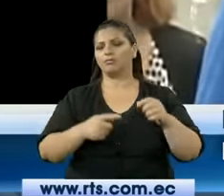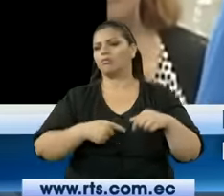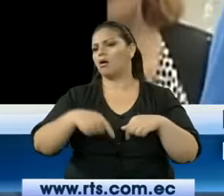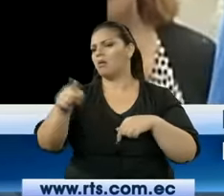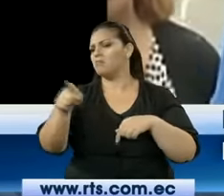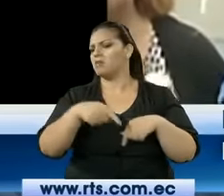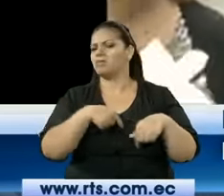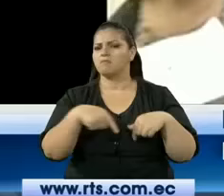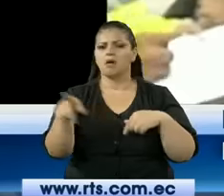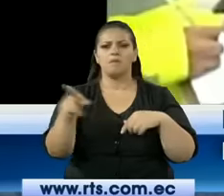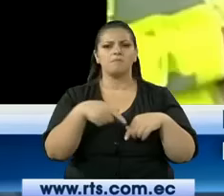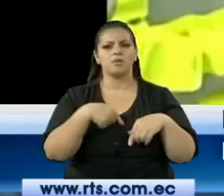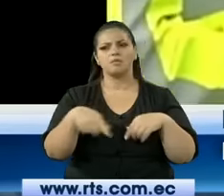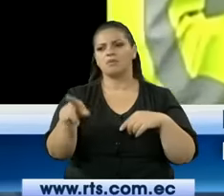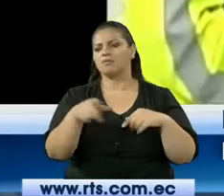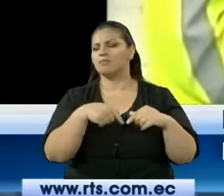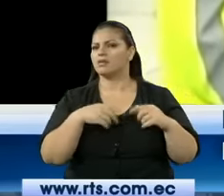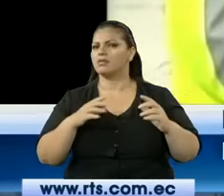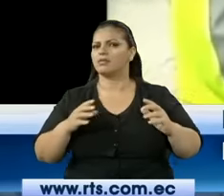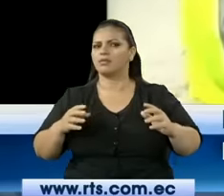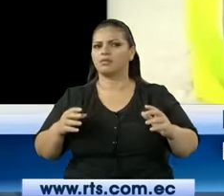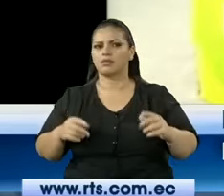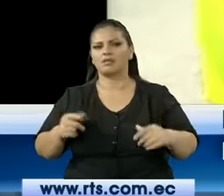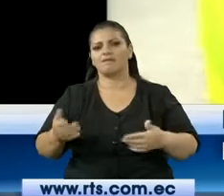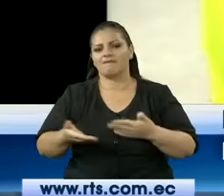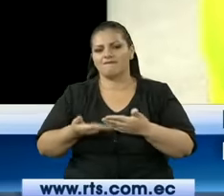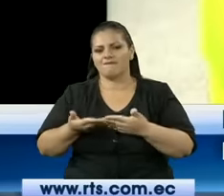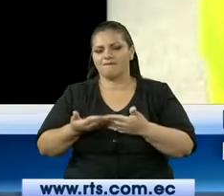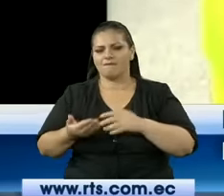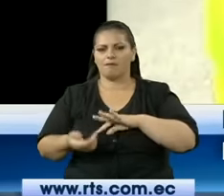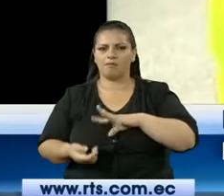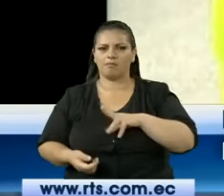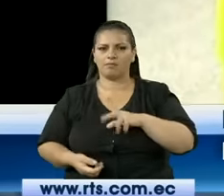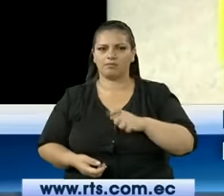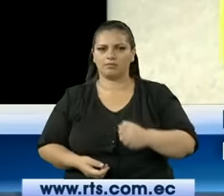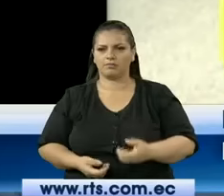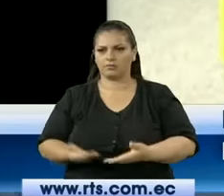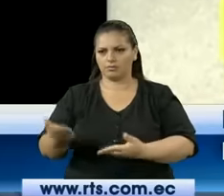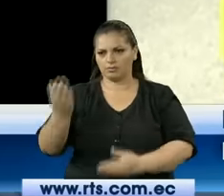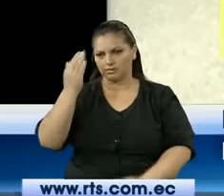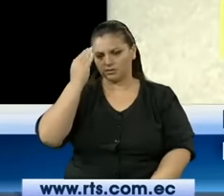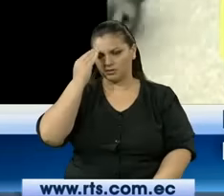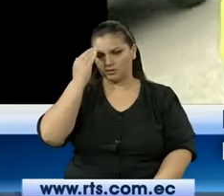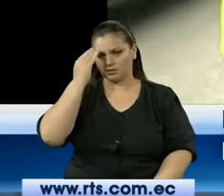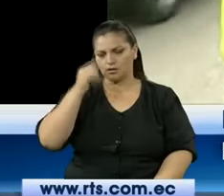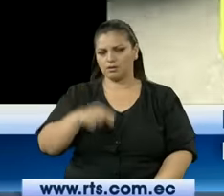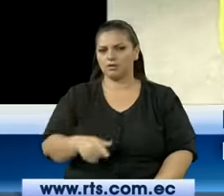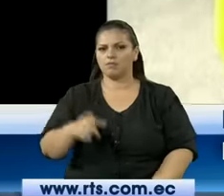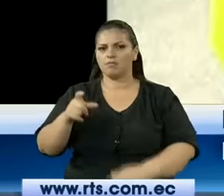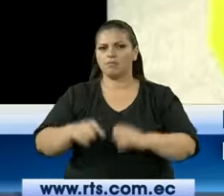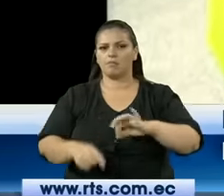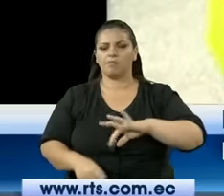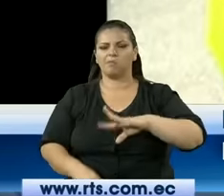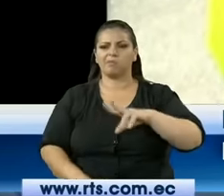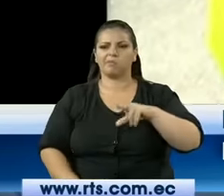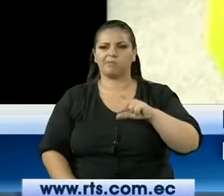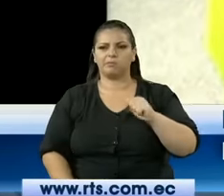entonces son muchos los robos. Y usted sabe que los delincuentes